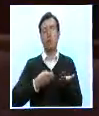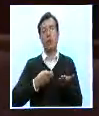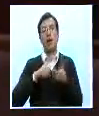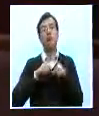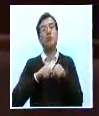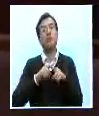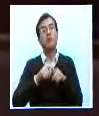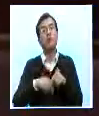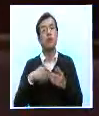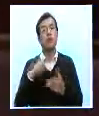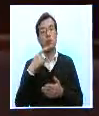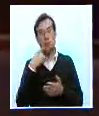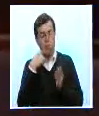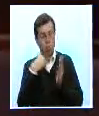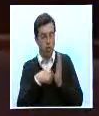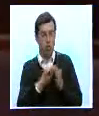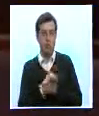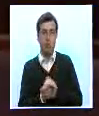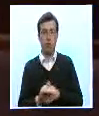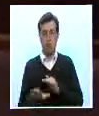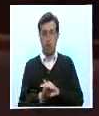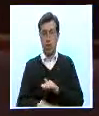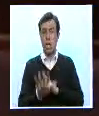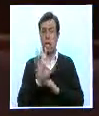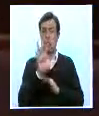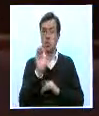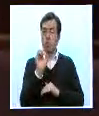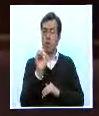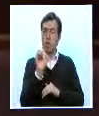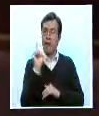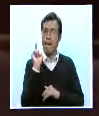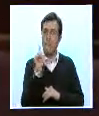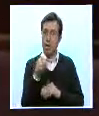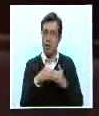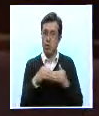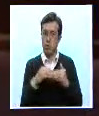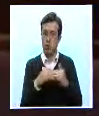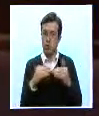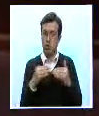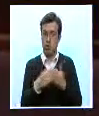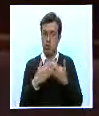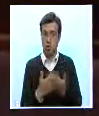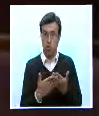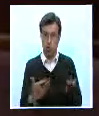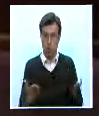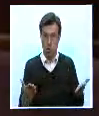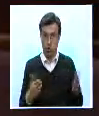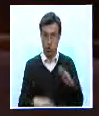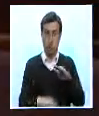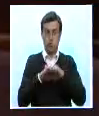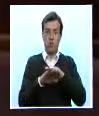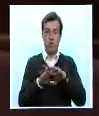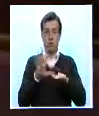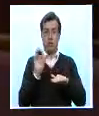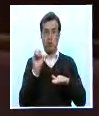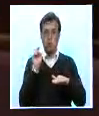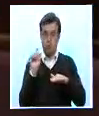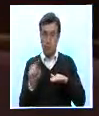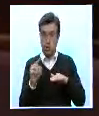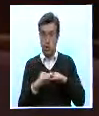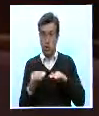acuerdo a la afectación es decir el piso es cincuenta cincuenta mil dólares cuando la mercancía llegue a costar 50